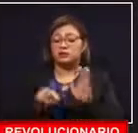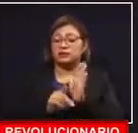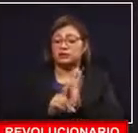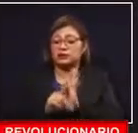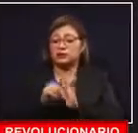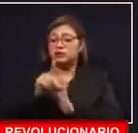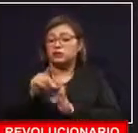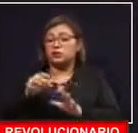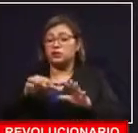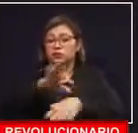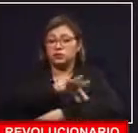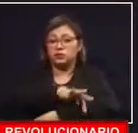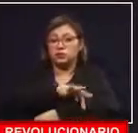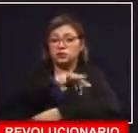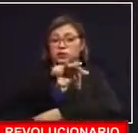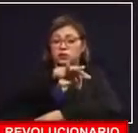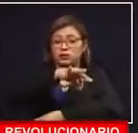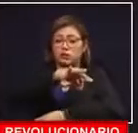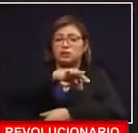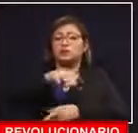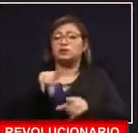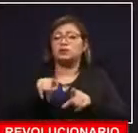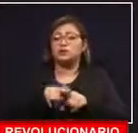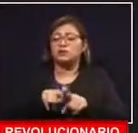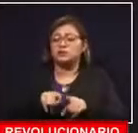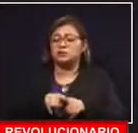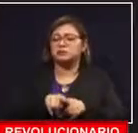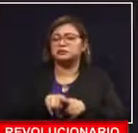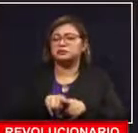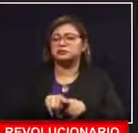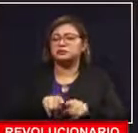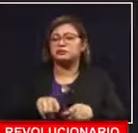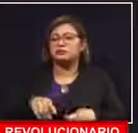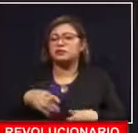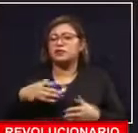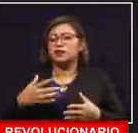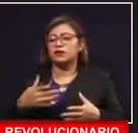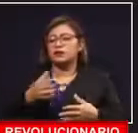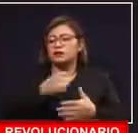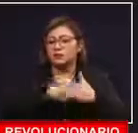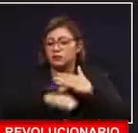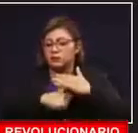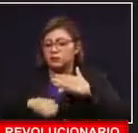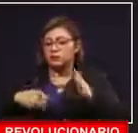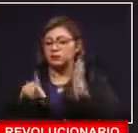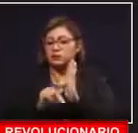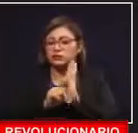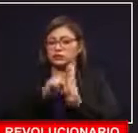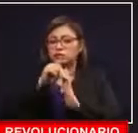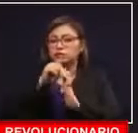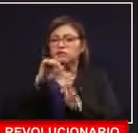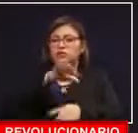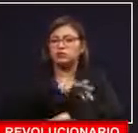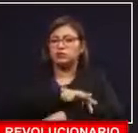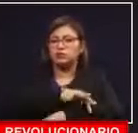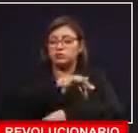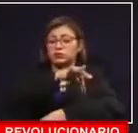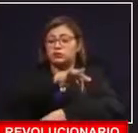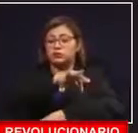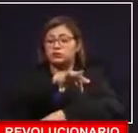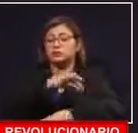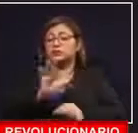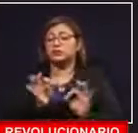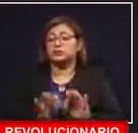y eficazmente con la promoción del desarrollo humano sostenible, la reducción de los niveles de pobreza, la integración de